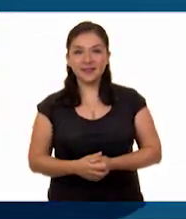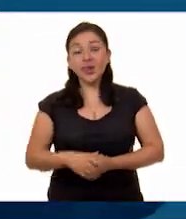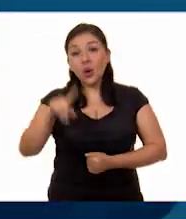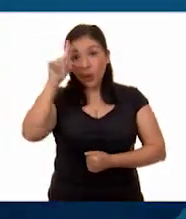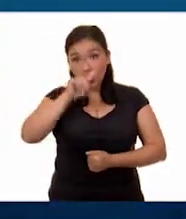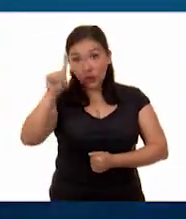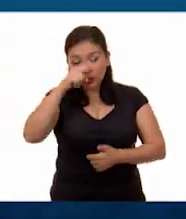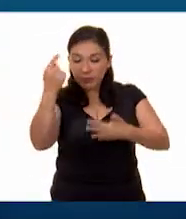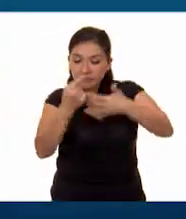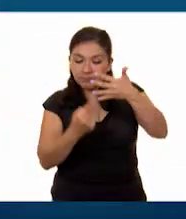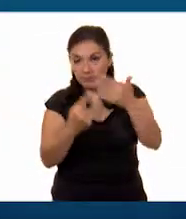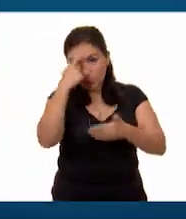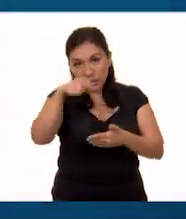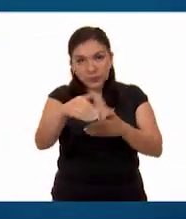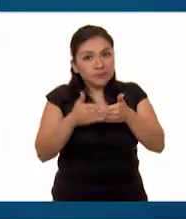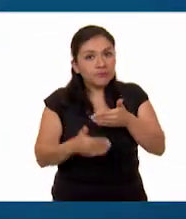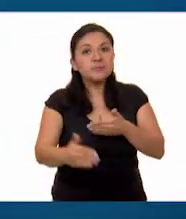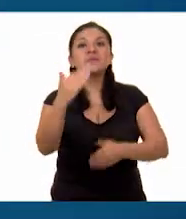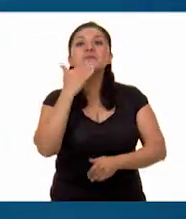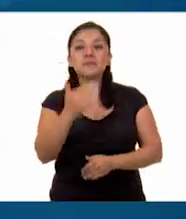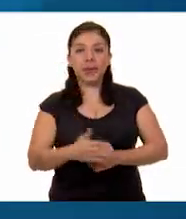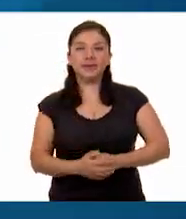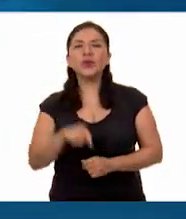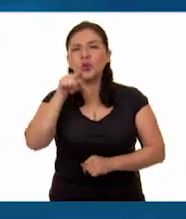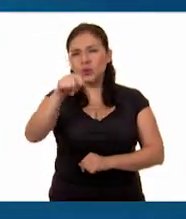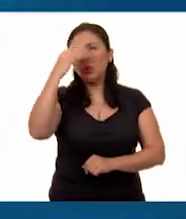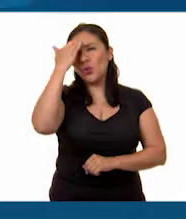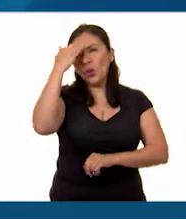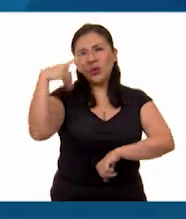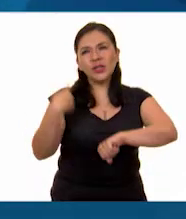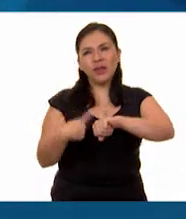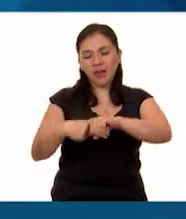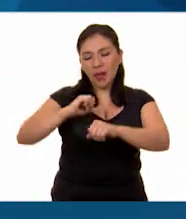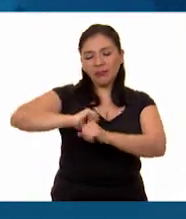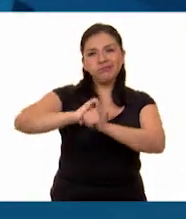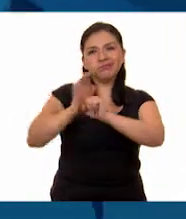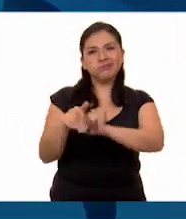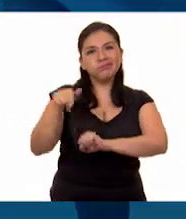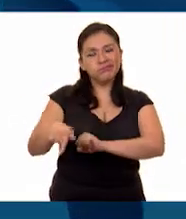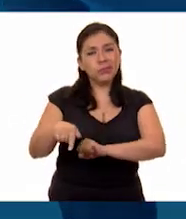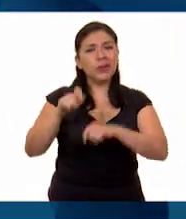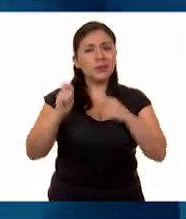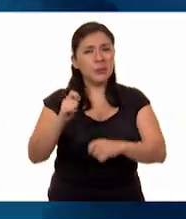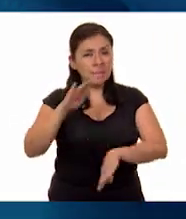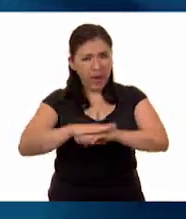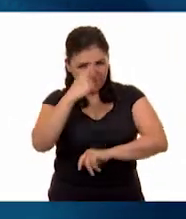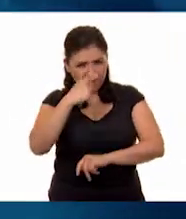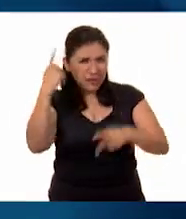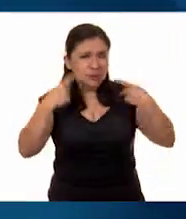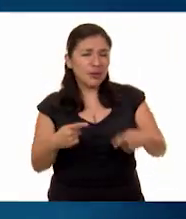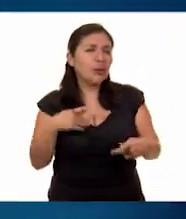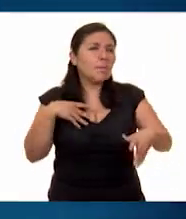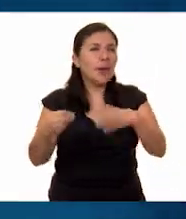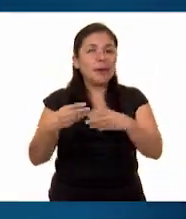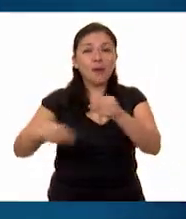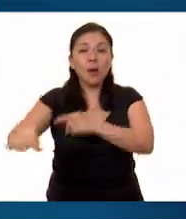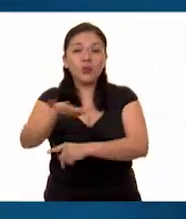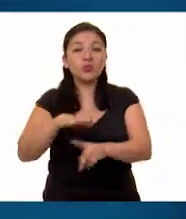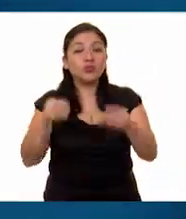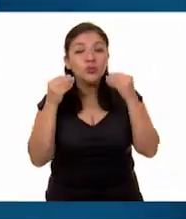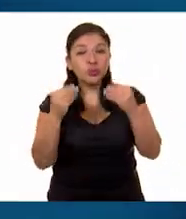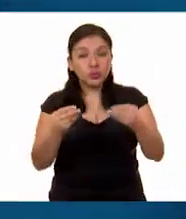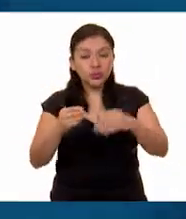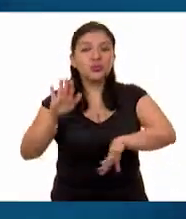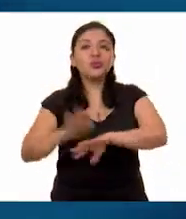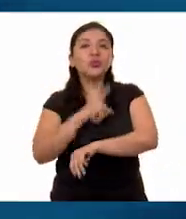Buenas prácticas para seguir adelante. Como todos sabemos, la COVID-19 es una enfermedad que se contagia muy fácilmente entre las